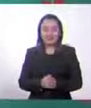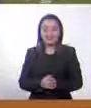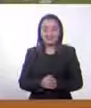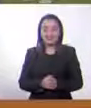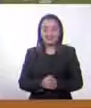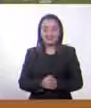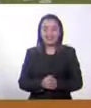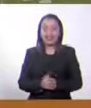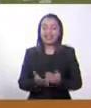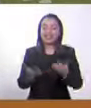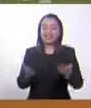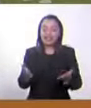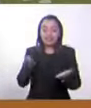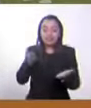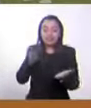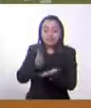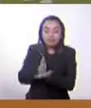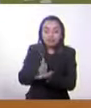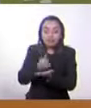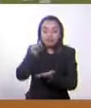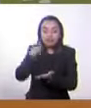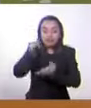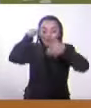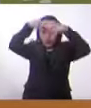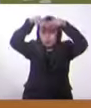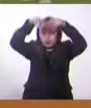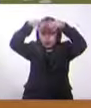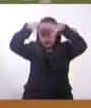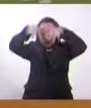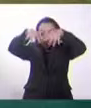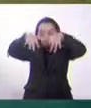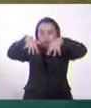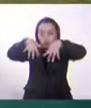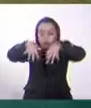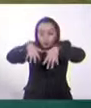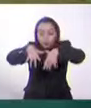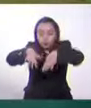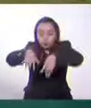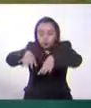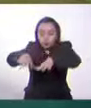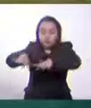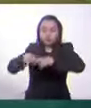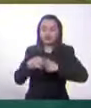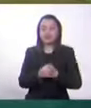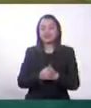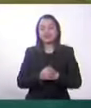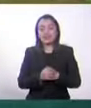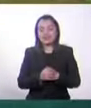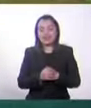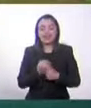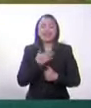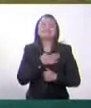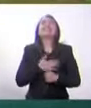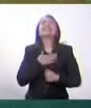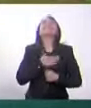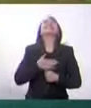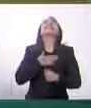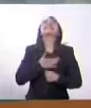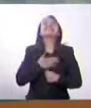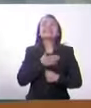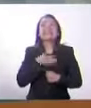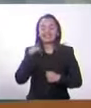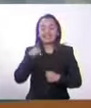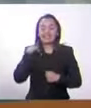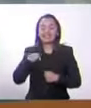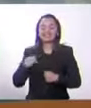Ya llegamos al momento más importante de la celebración. Me emocionan mucho estas